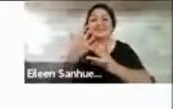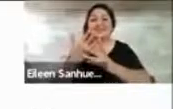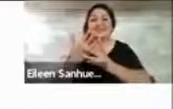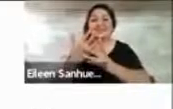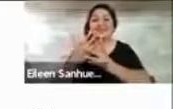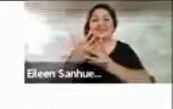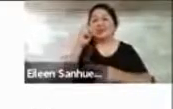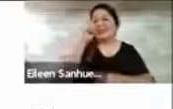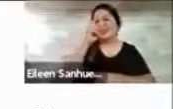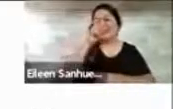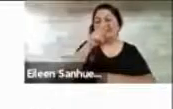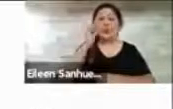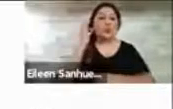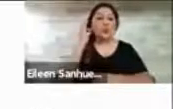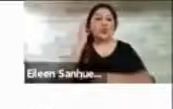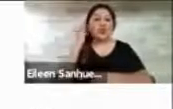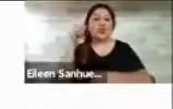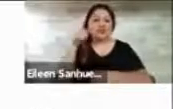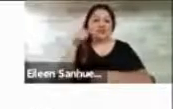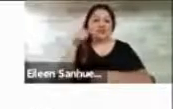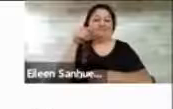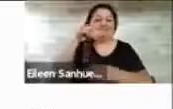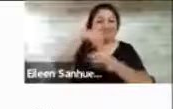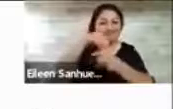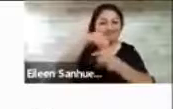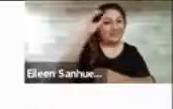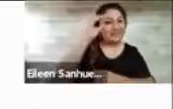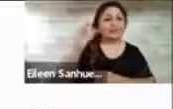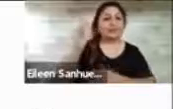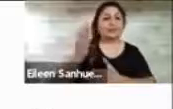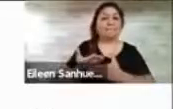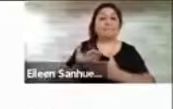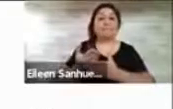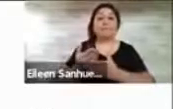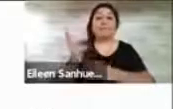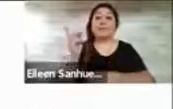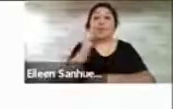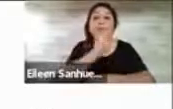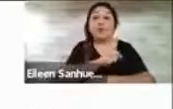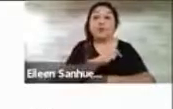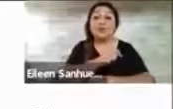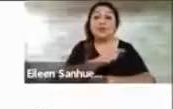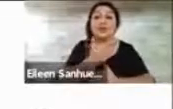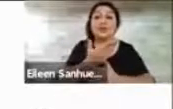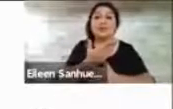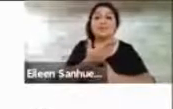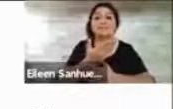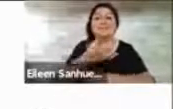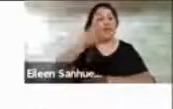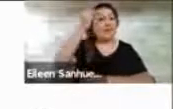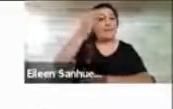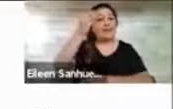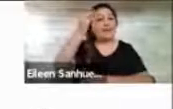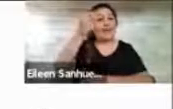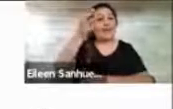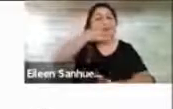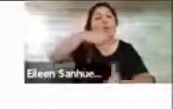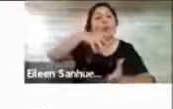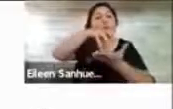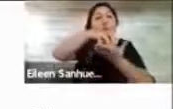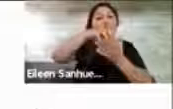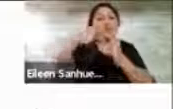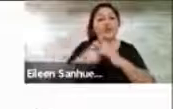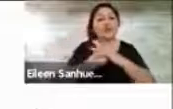mujeres. Y la última parte, que no es la menos importante, son los saberes de los pueblos originarios de Latinoamérica,